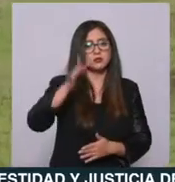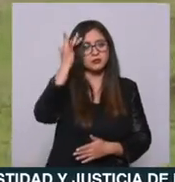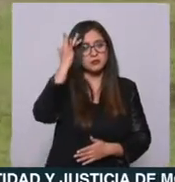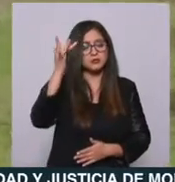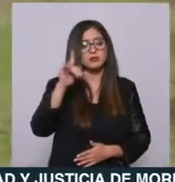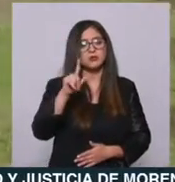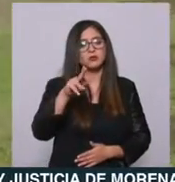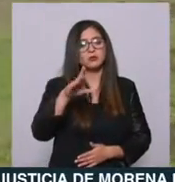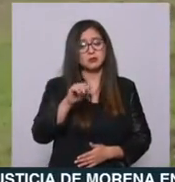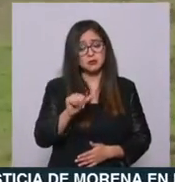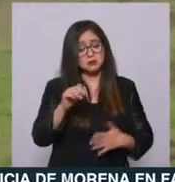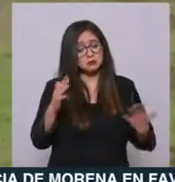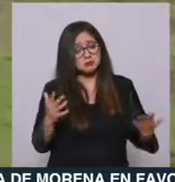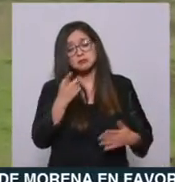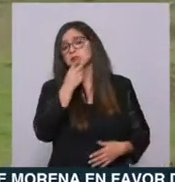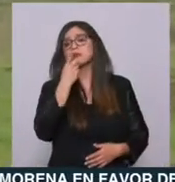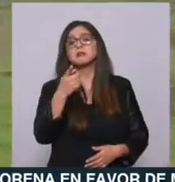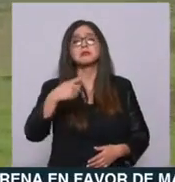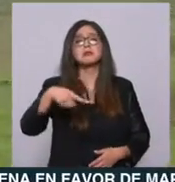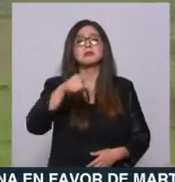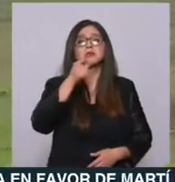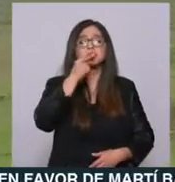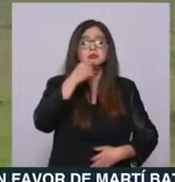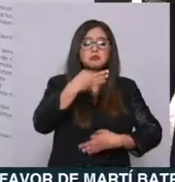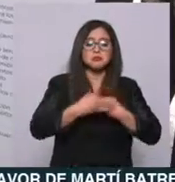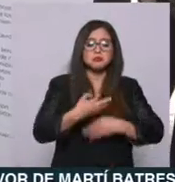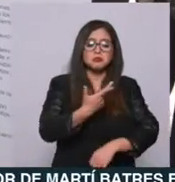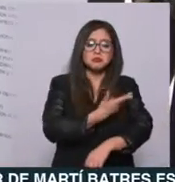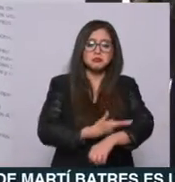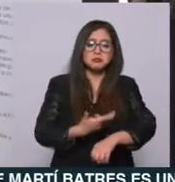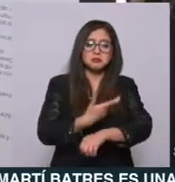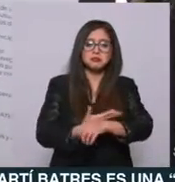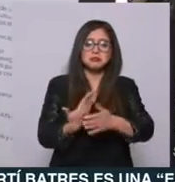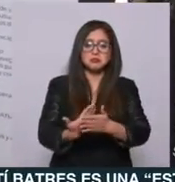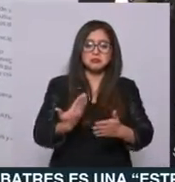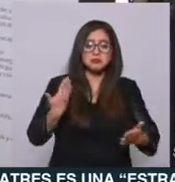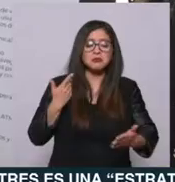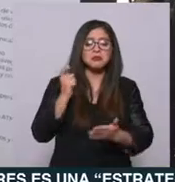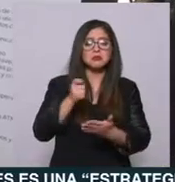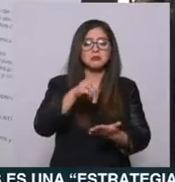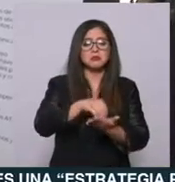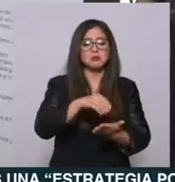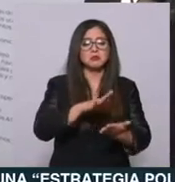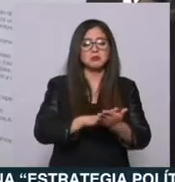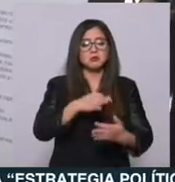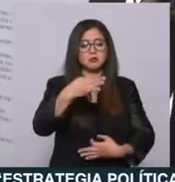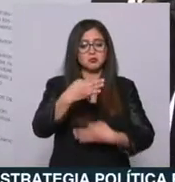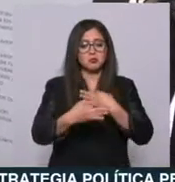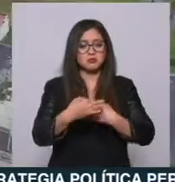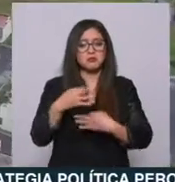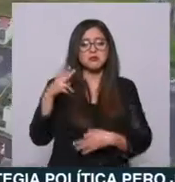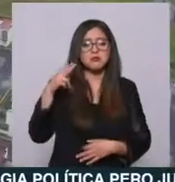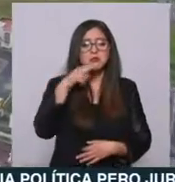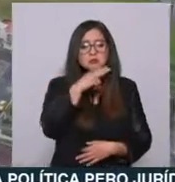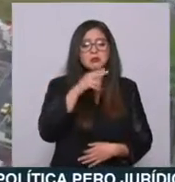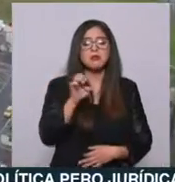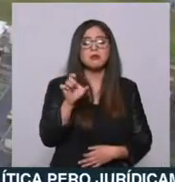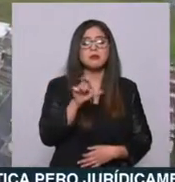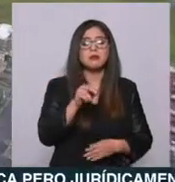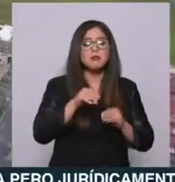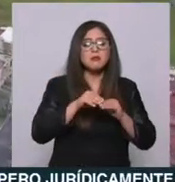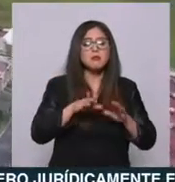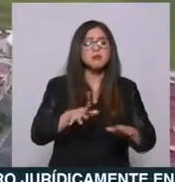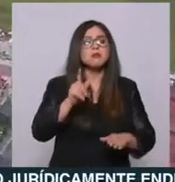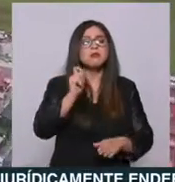Sin embargo, aseveró que el Poder Judicial resolverá pronto porque aplica el principio de justicia pronta y expedita, dado que se trata